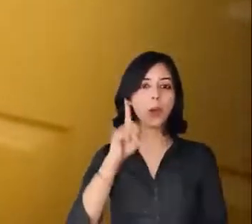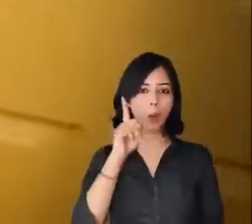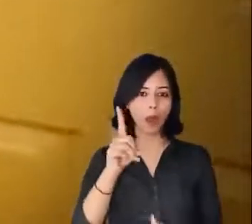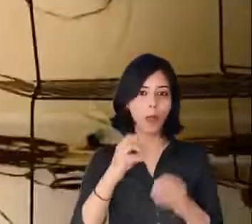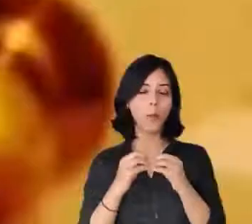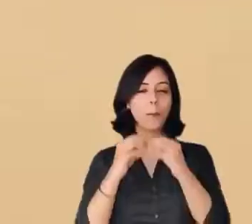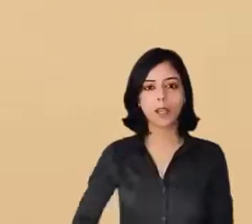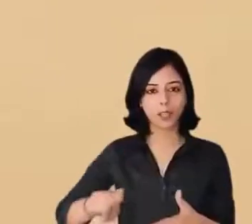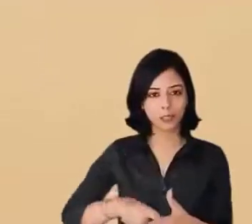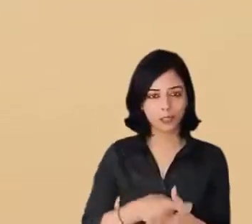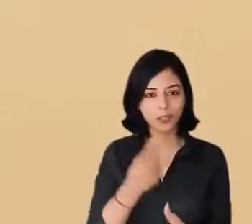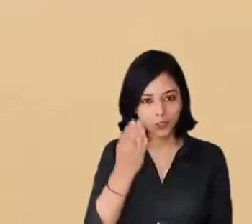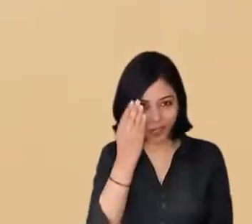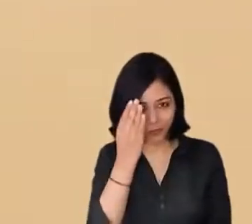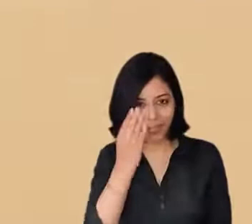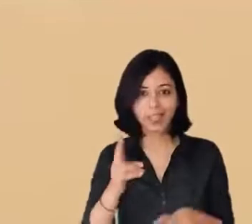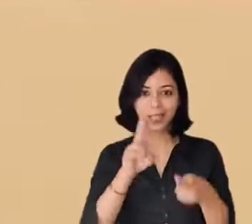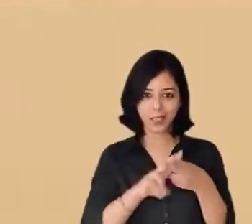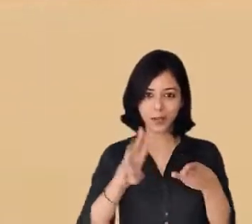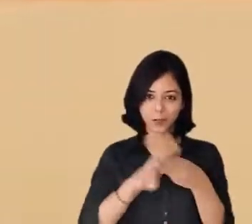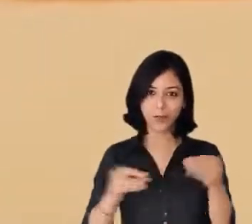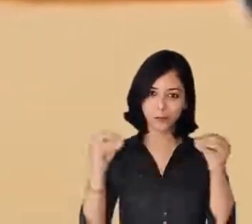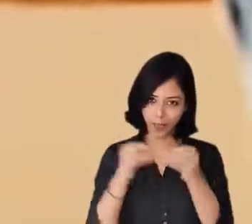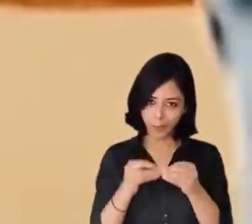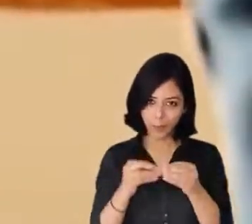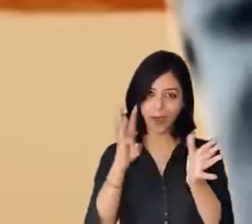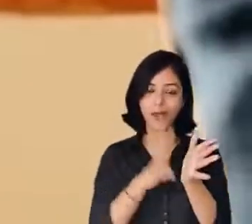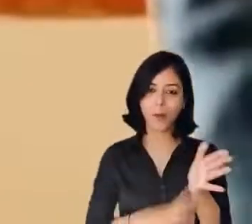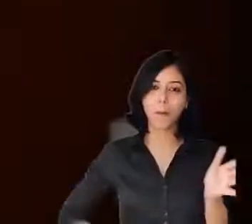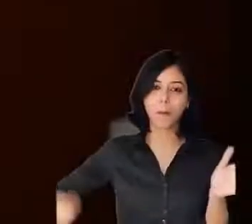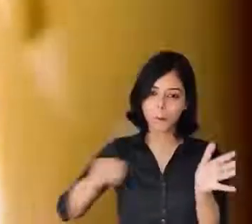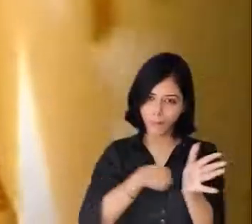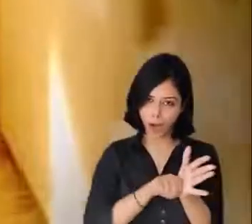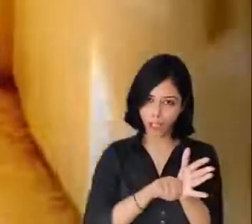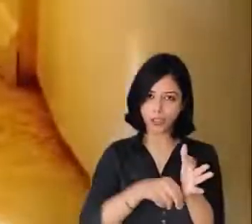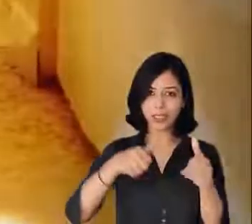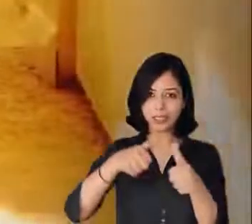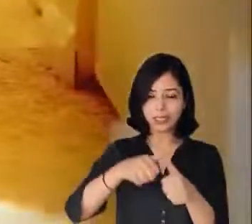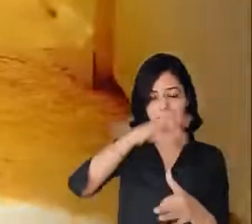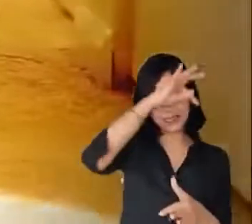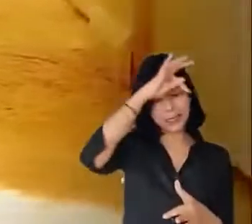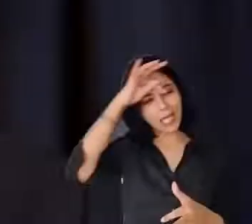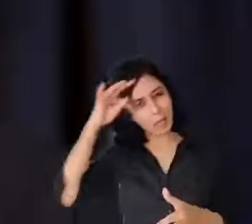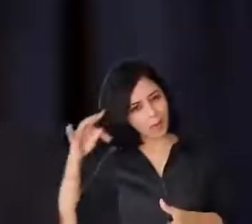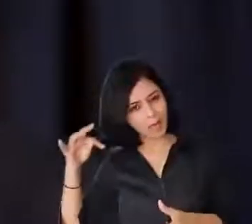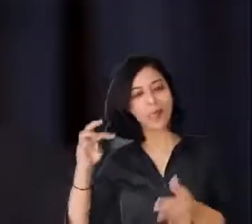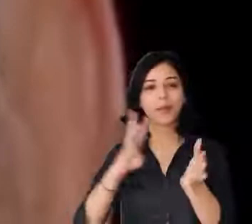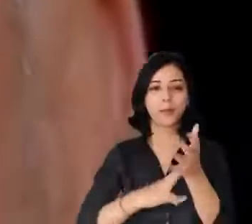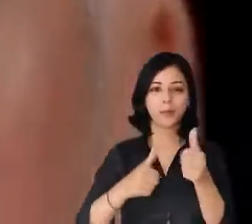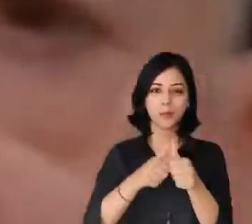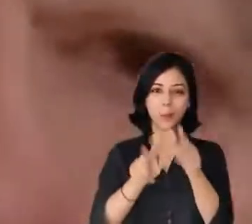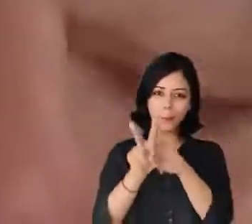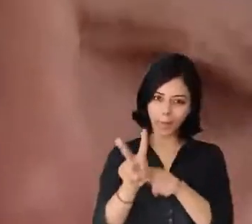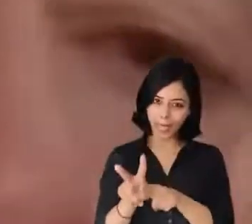compañeros lo describieron ante la policía como un bravucón que siempre se salía con la suya. Paxton medía cerca